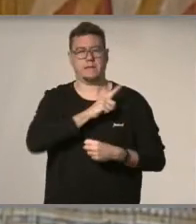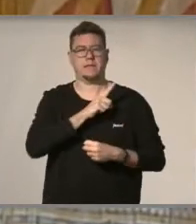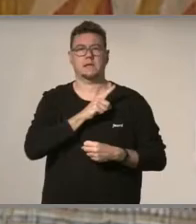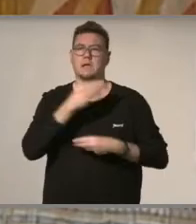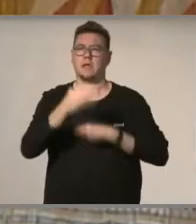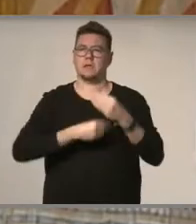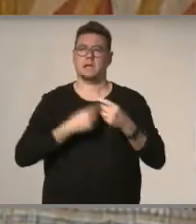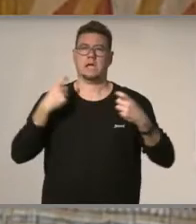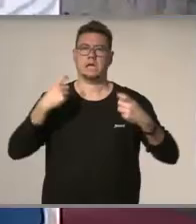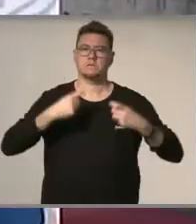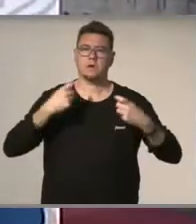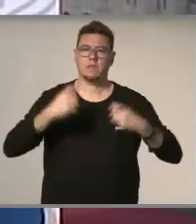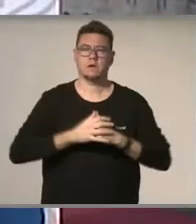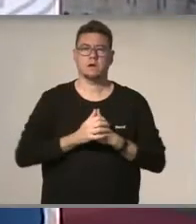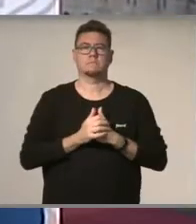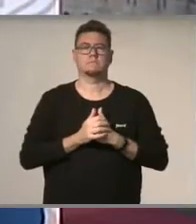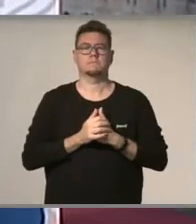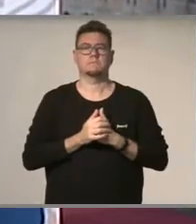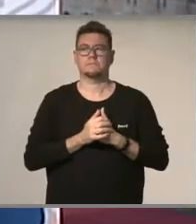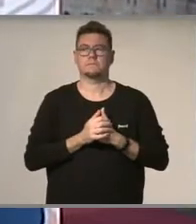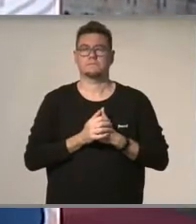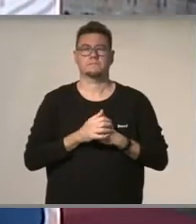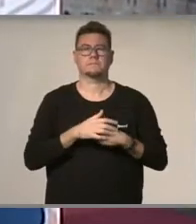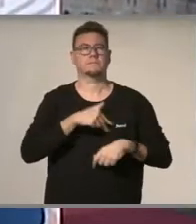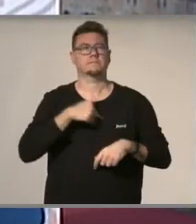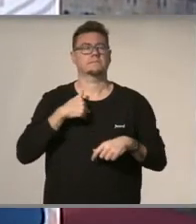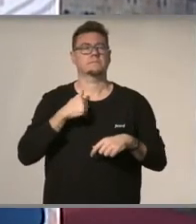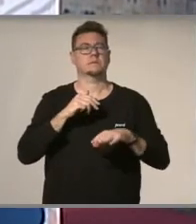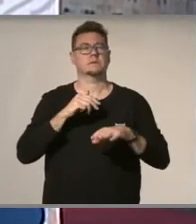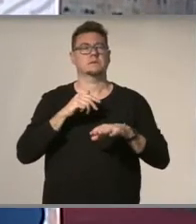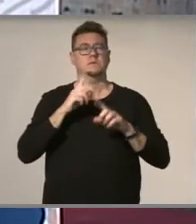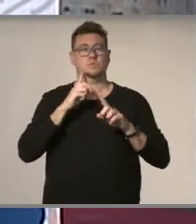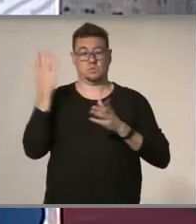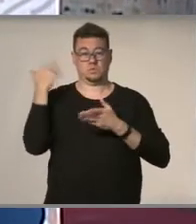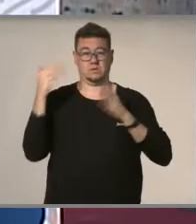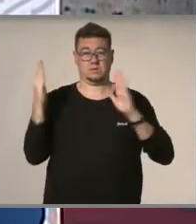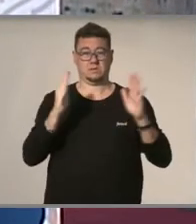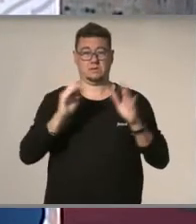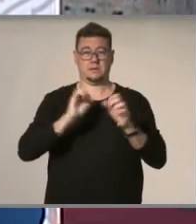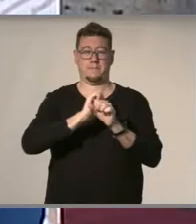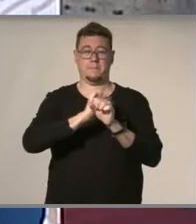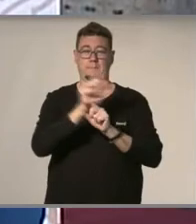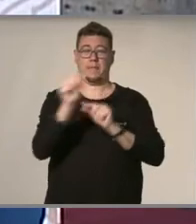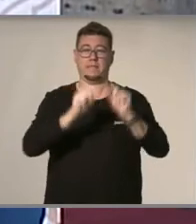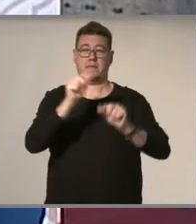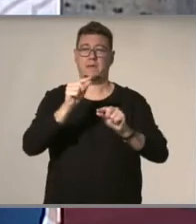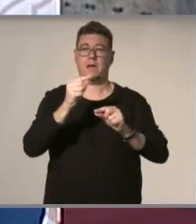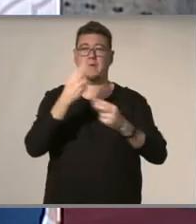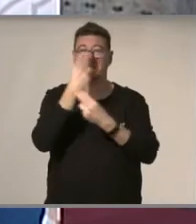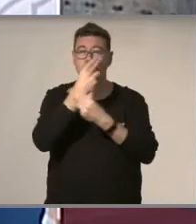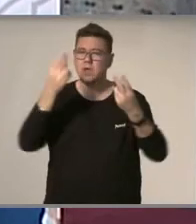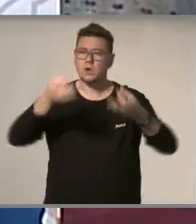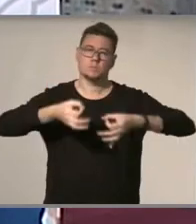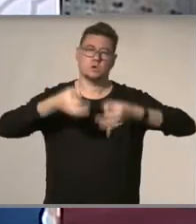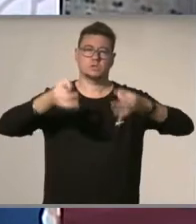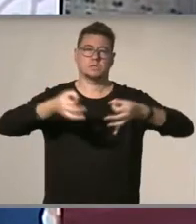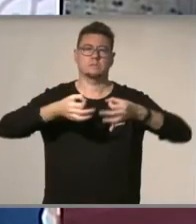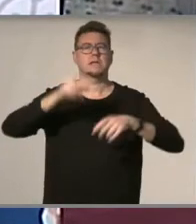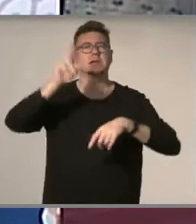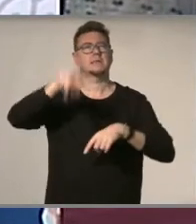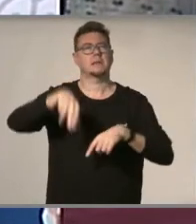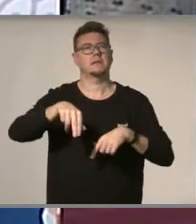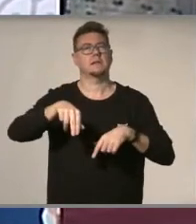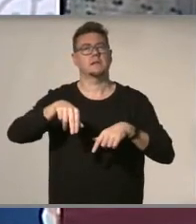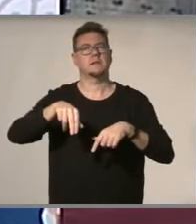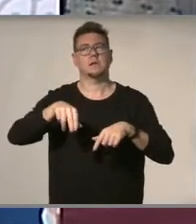esfuerzo y la constancia, mi querido general, y durante esta pandemia lo habéis demostrado como siempre, pero también